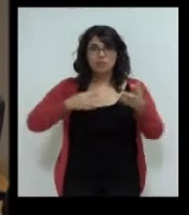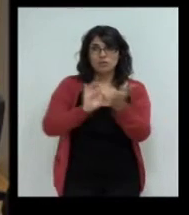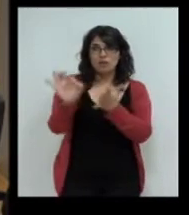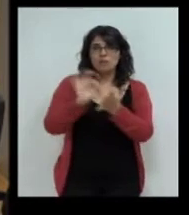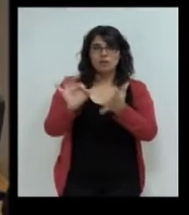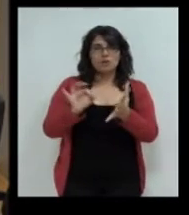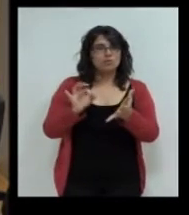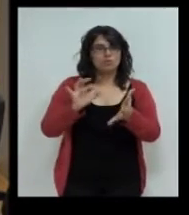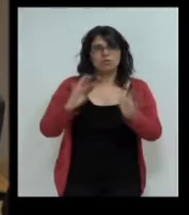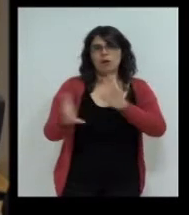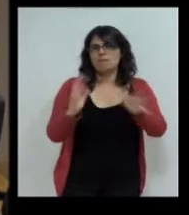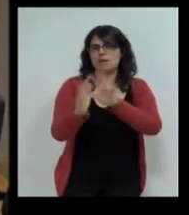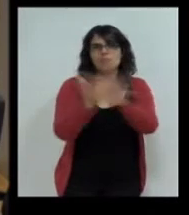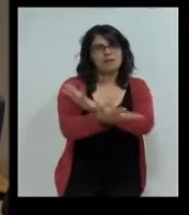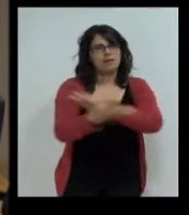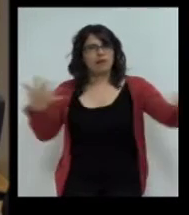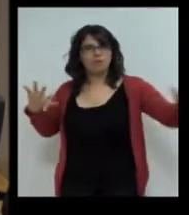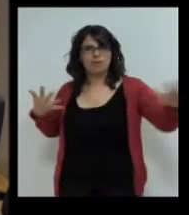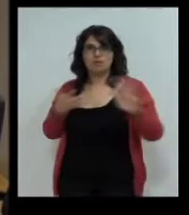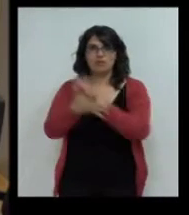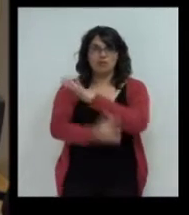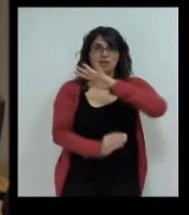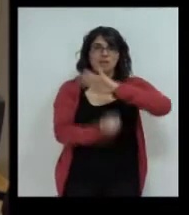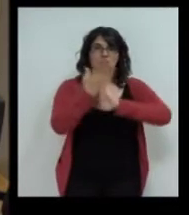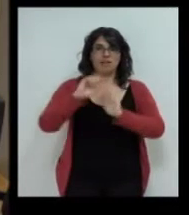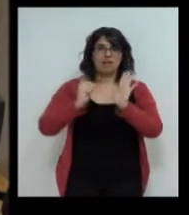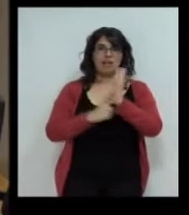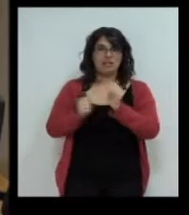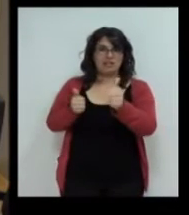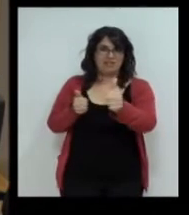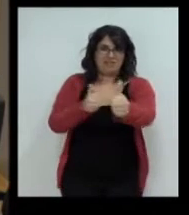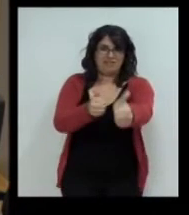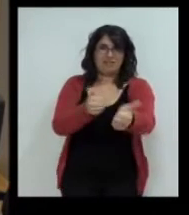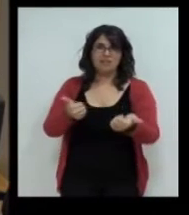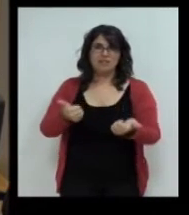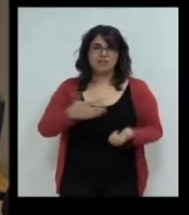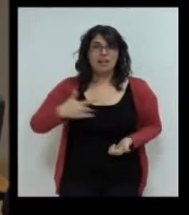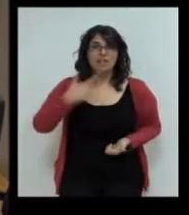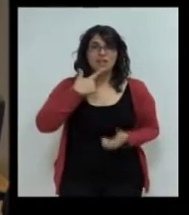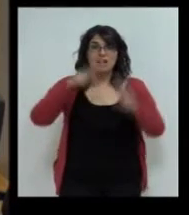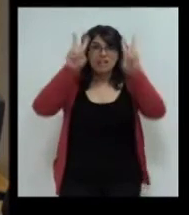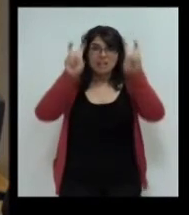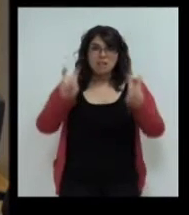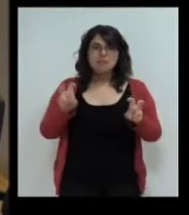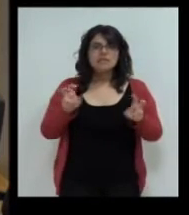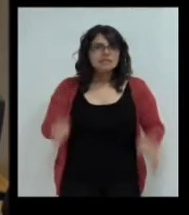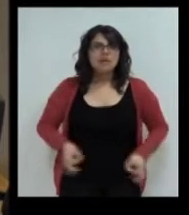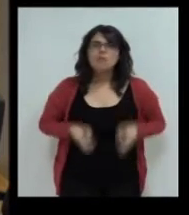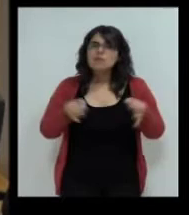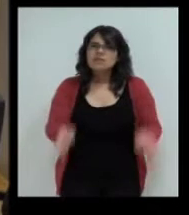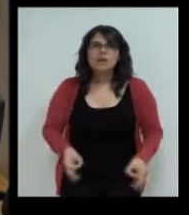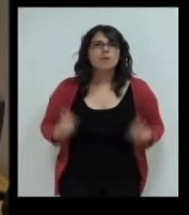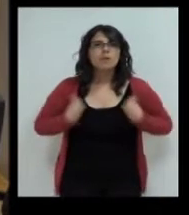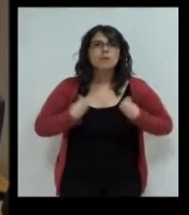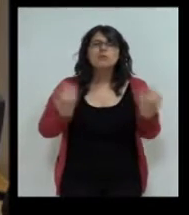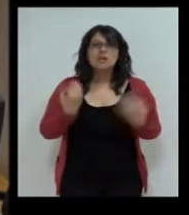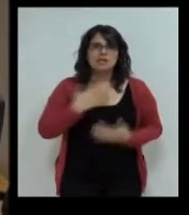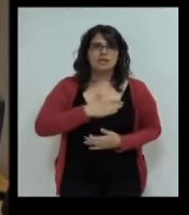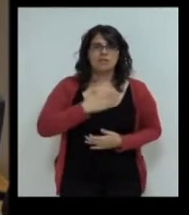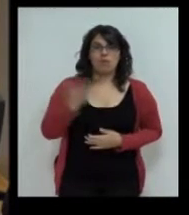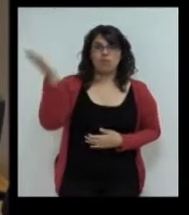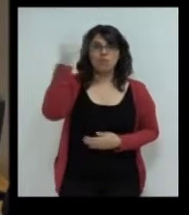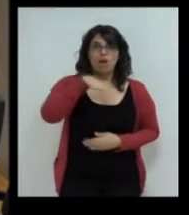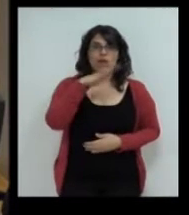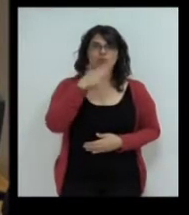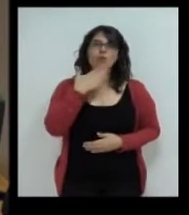servicios, y a partir de ahí vivimos, y los que trabajamos en estos temas siempre vivimos en la permanente insatisfacción, ¿no? De